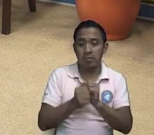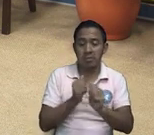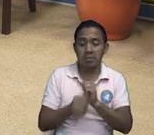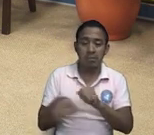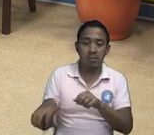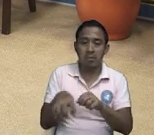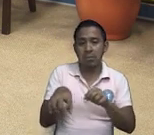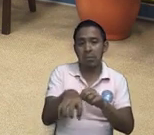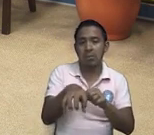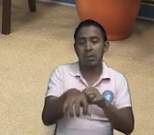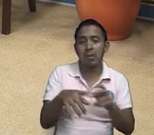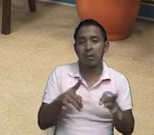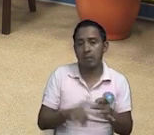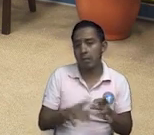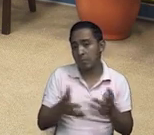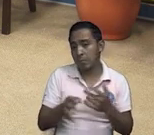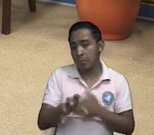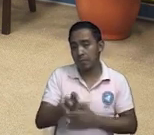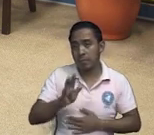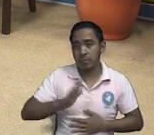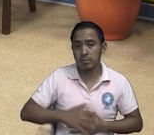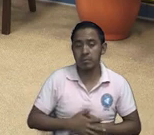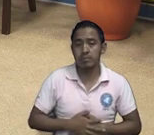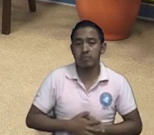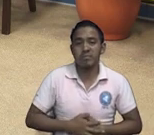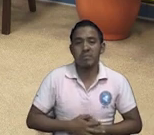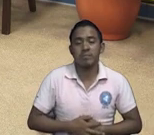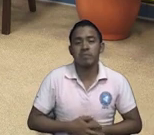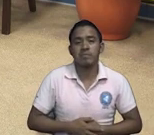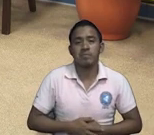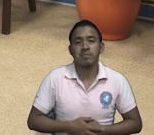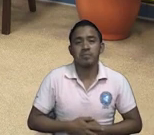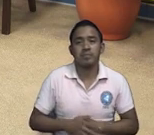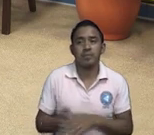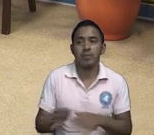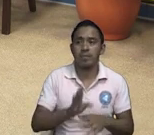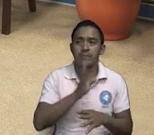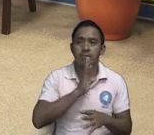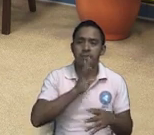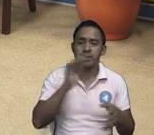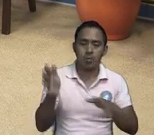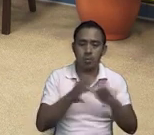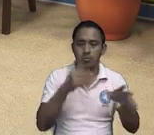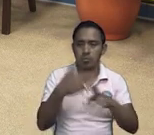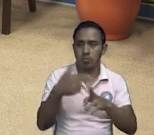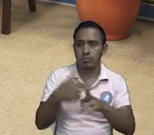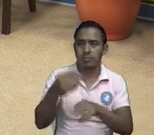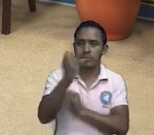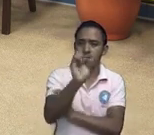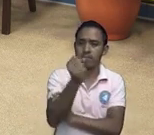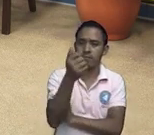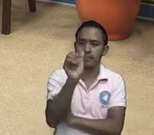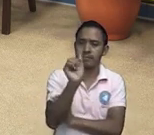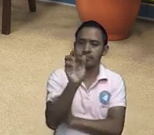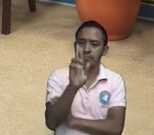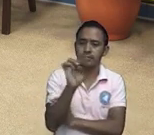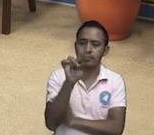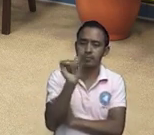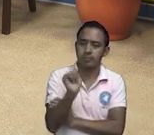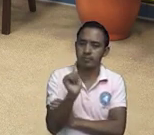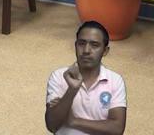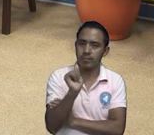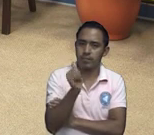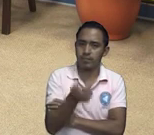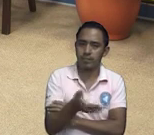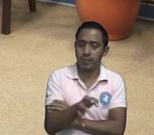incluso minusválidos a los pobres perritos. Ya. Ahora, doctor, hablamos de la sarna también, siempre hablando en el ámbito